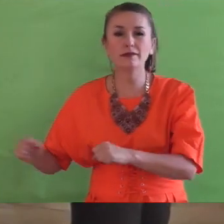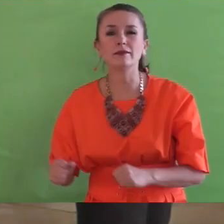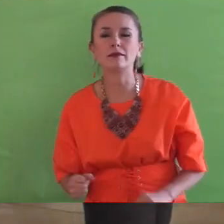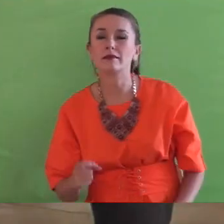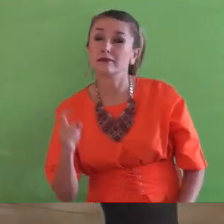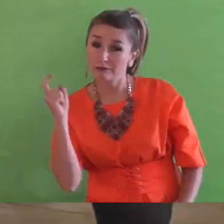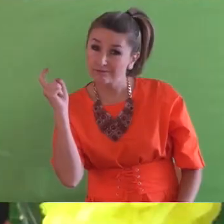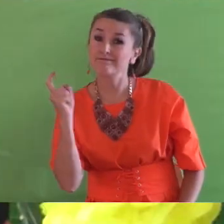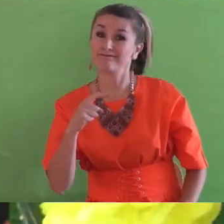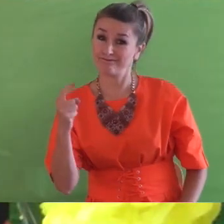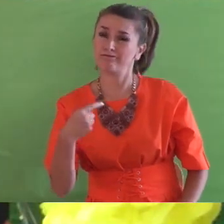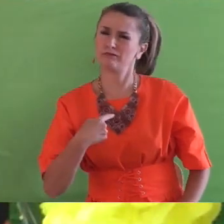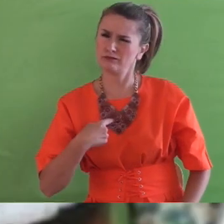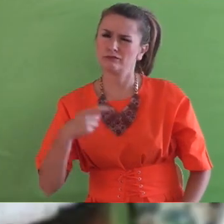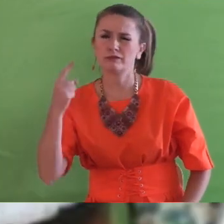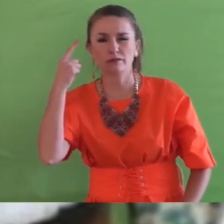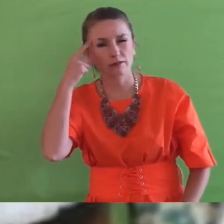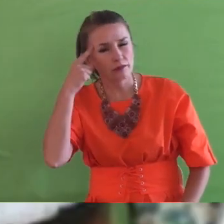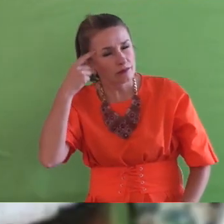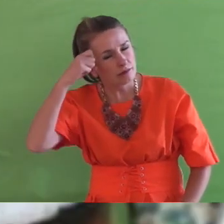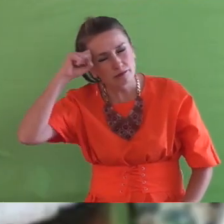desperdiciar.